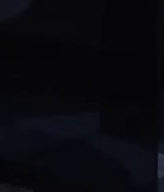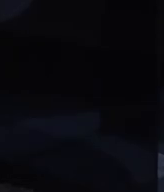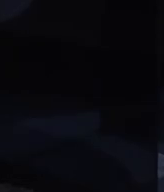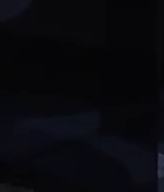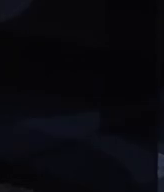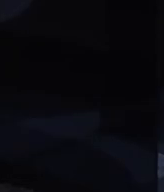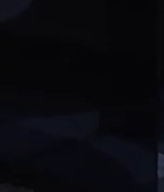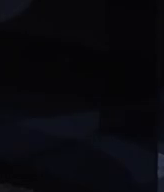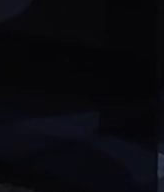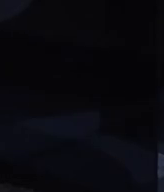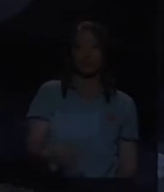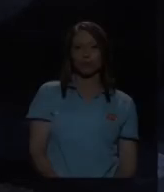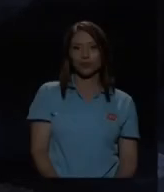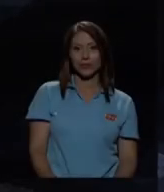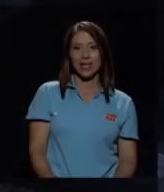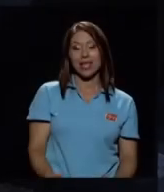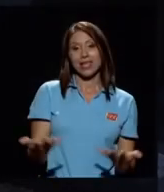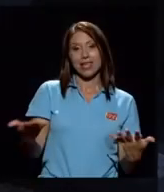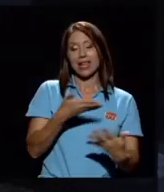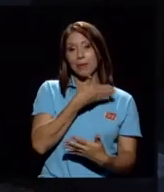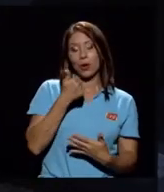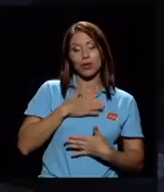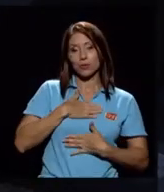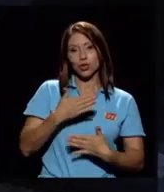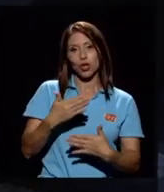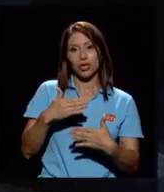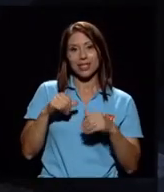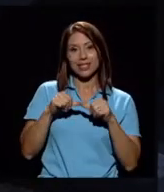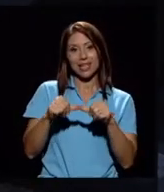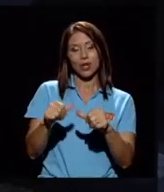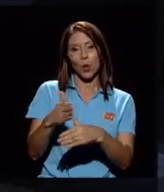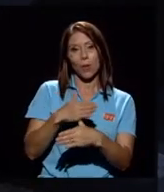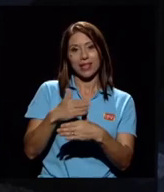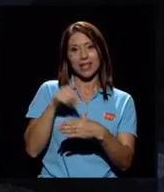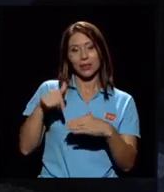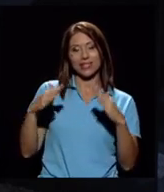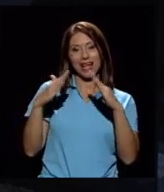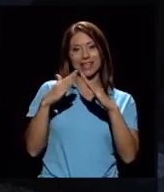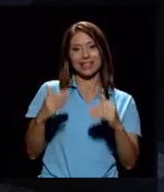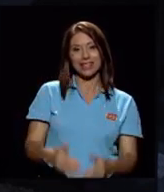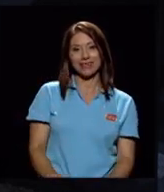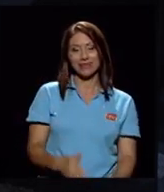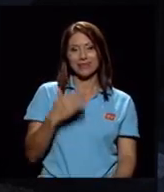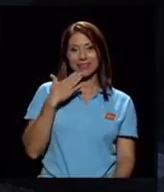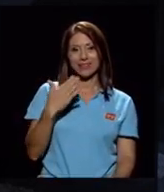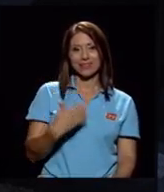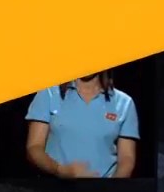por invitación y desde luego en la mejor disposición de seguir compartiendo en esta casa